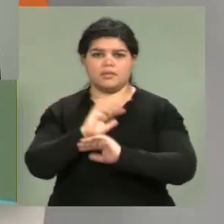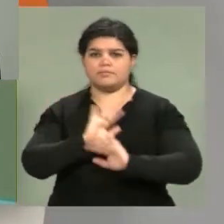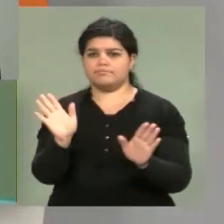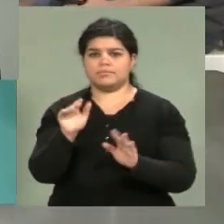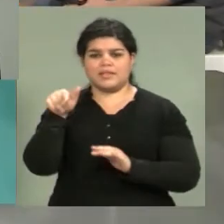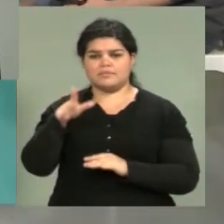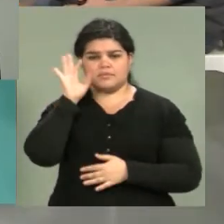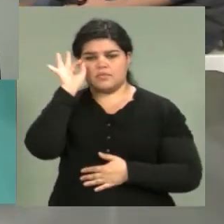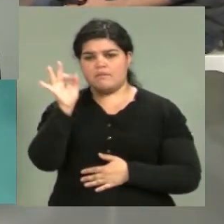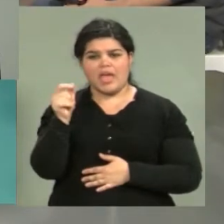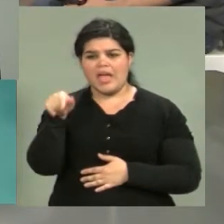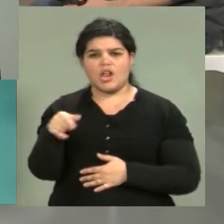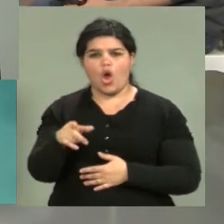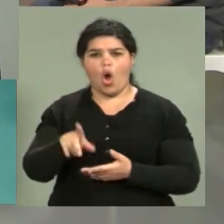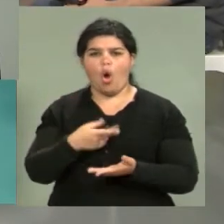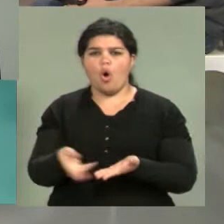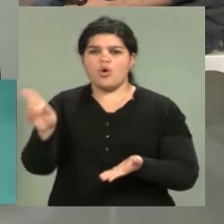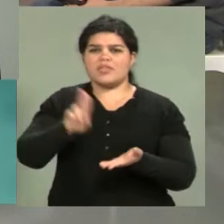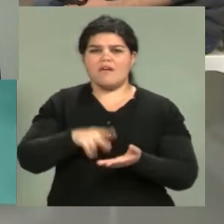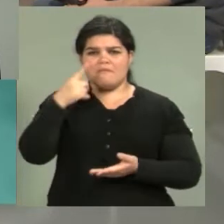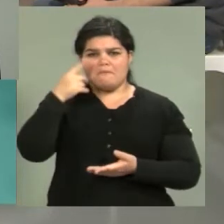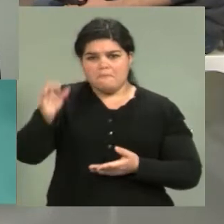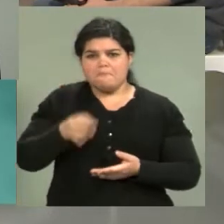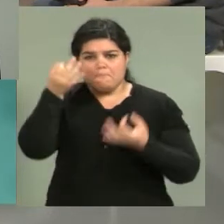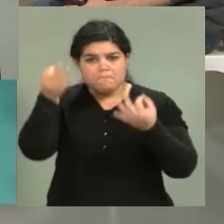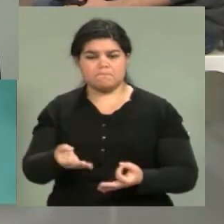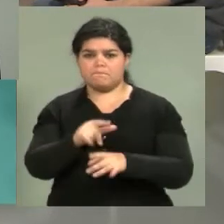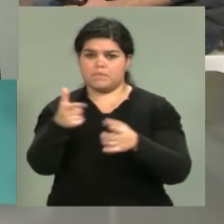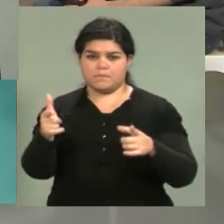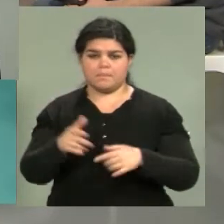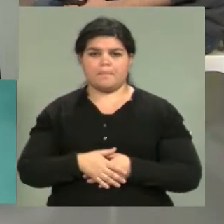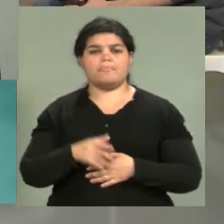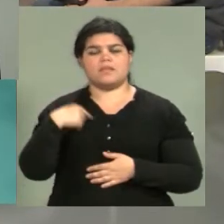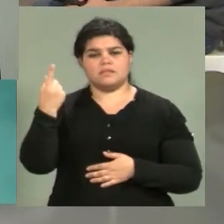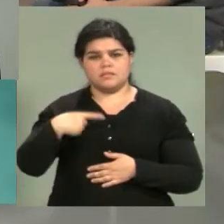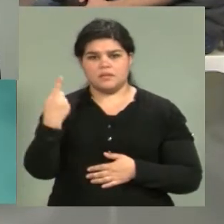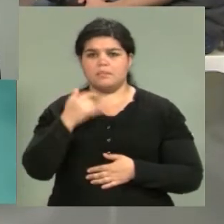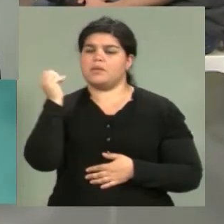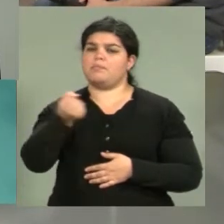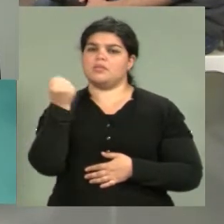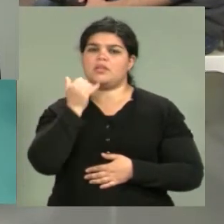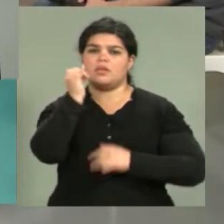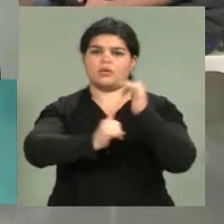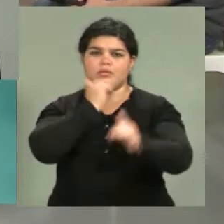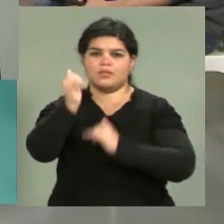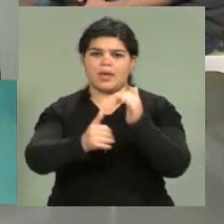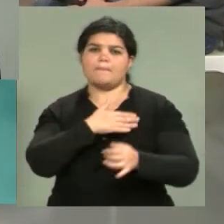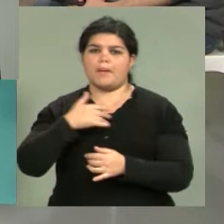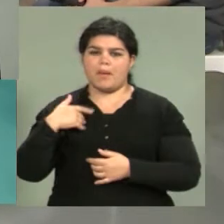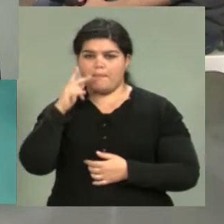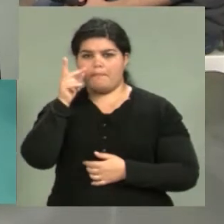que él no iba a regresar. Yo quiero recalcar que durante todo el tiempo hasta que nosotras, ya mis papás habían